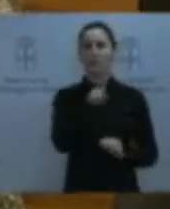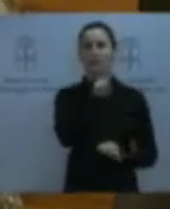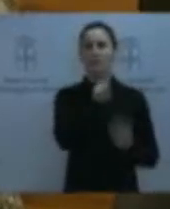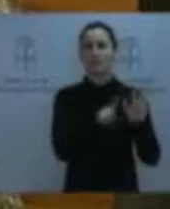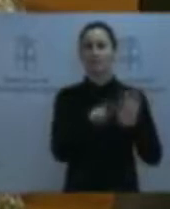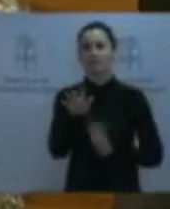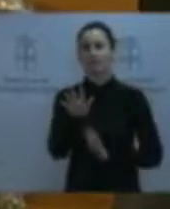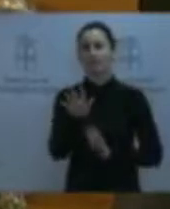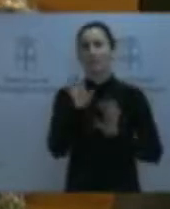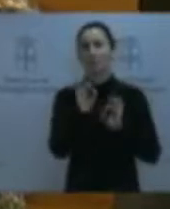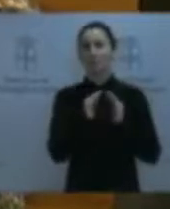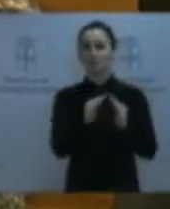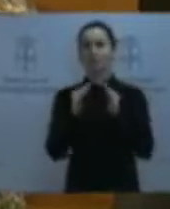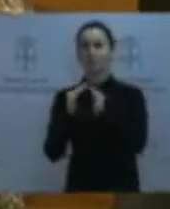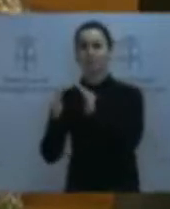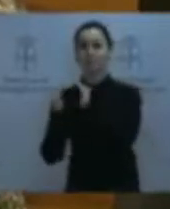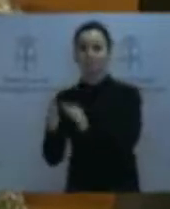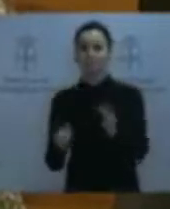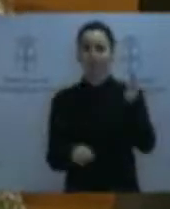el 1,1%, ya que hay